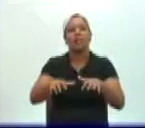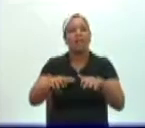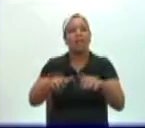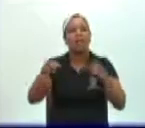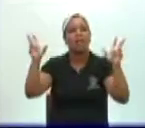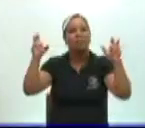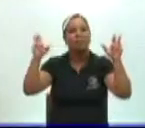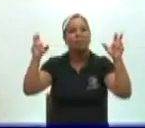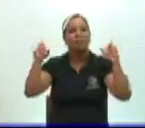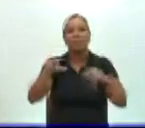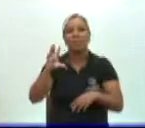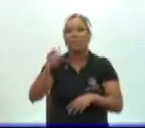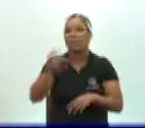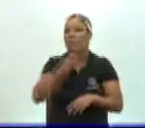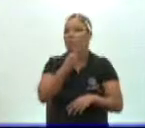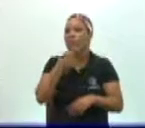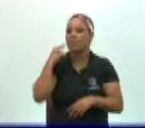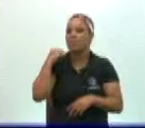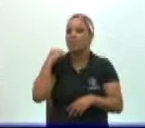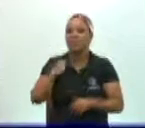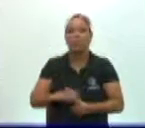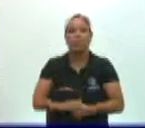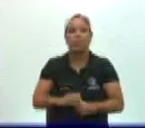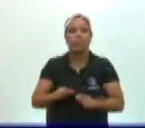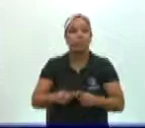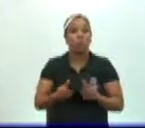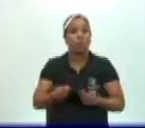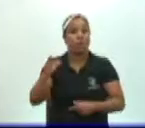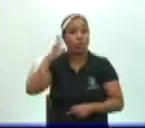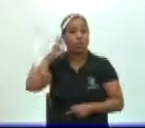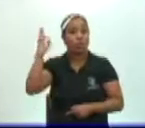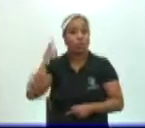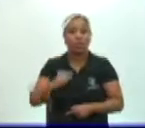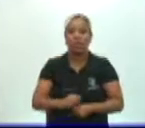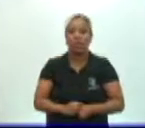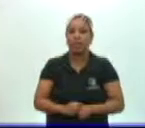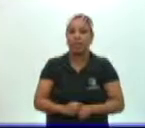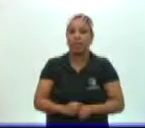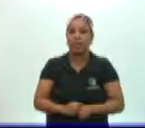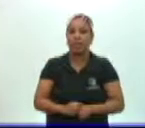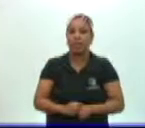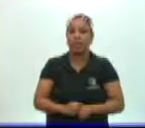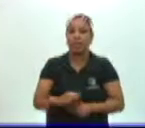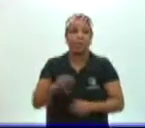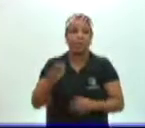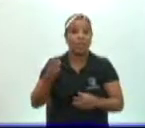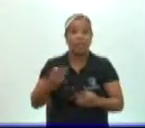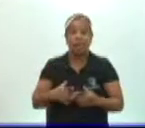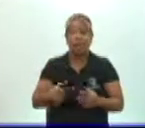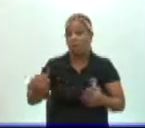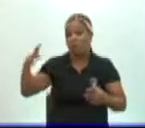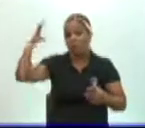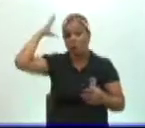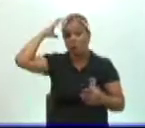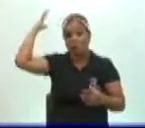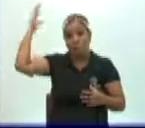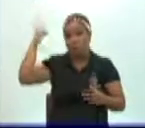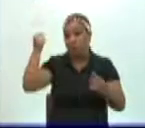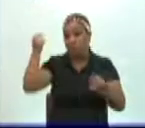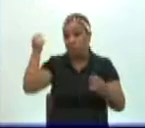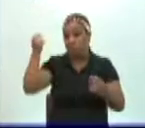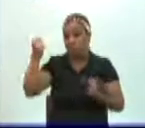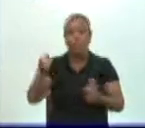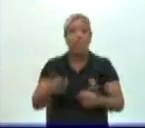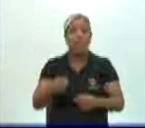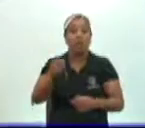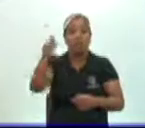perro de presa la América española. ¿Por qué? Recordemos que las grandes potencias que van a lograr este proceso van a ser Reino